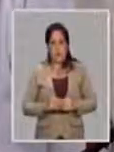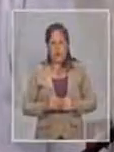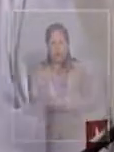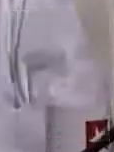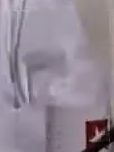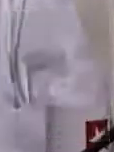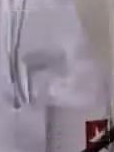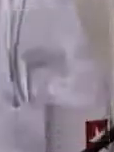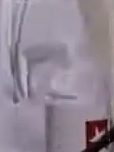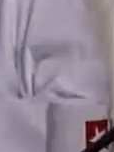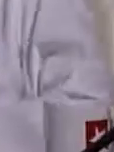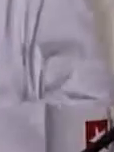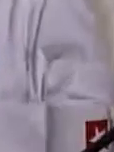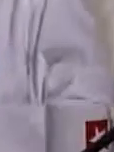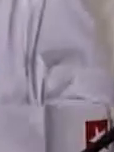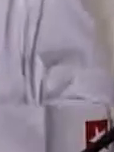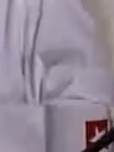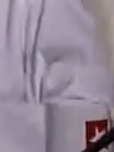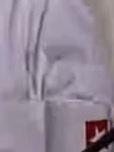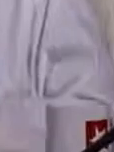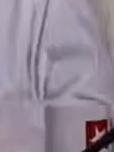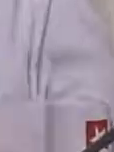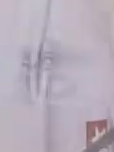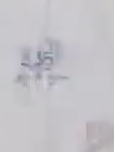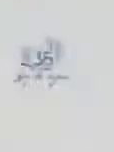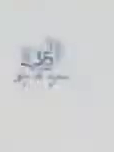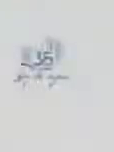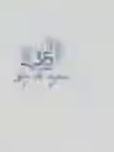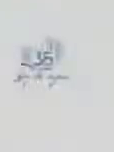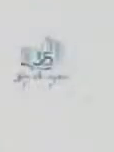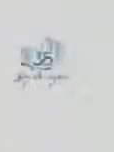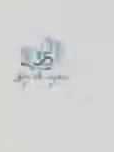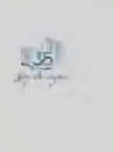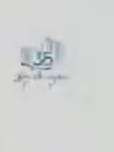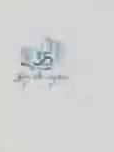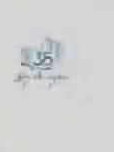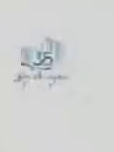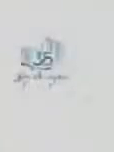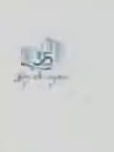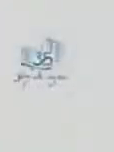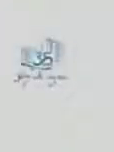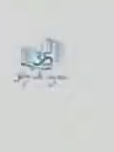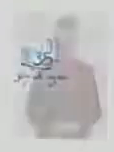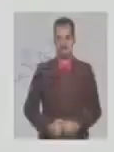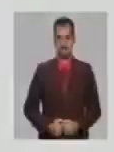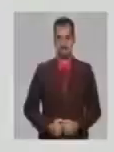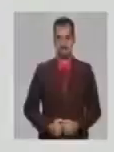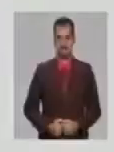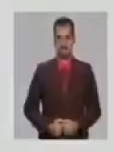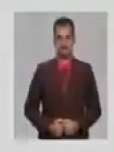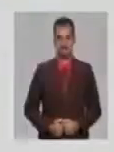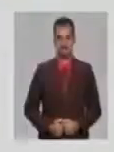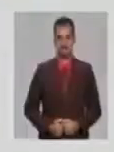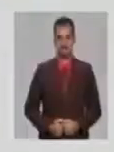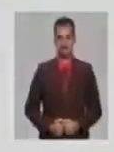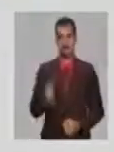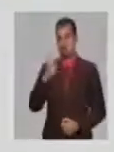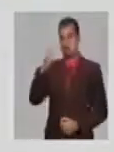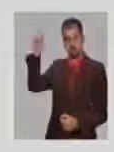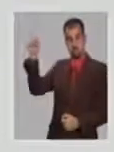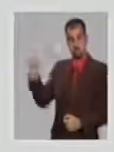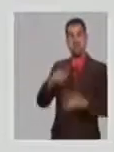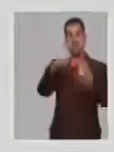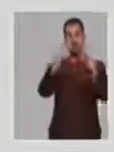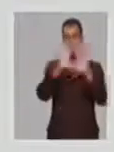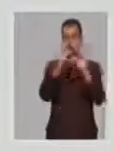este análisis nos da 389, o sea que realmente todos los resultados indican a favor del beneficio